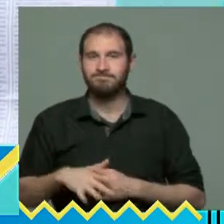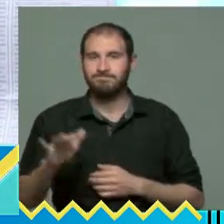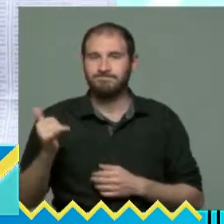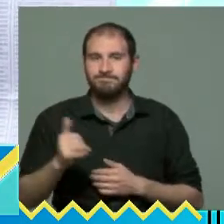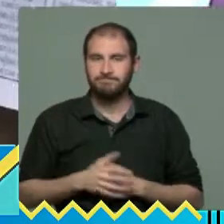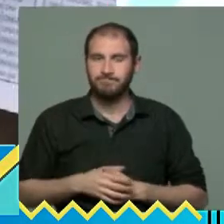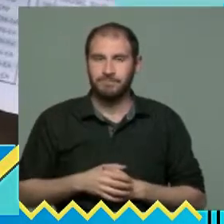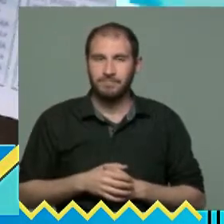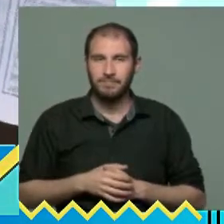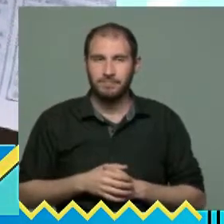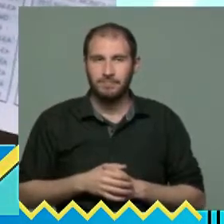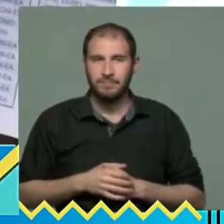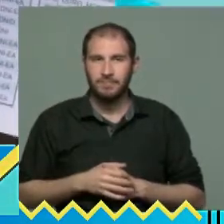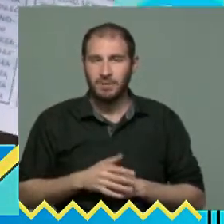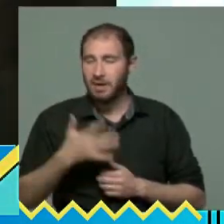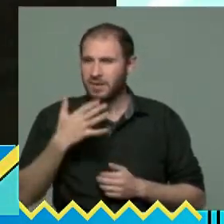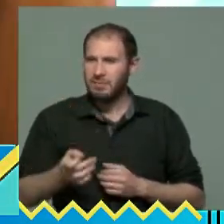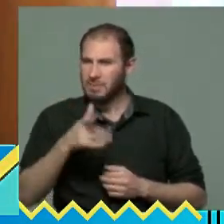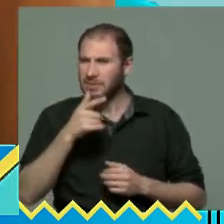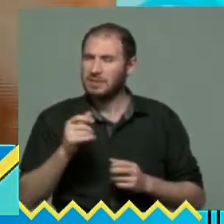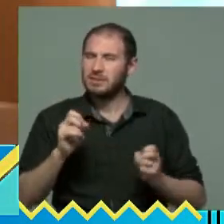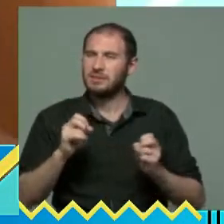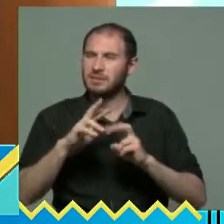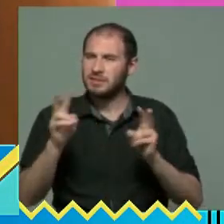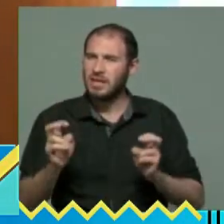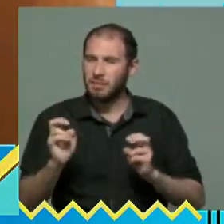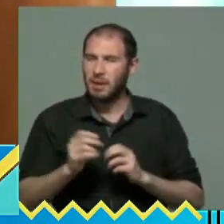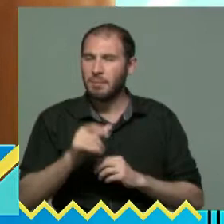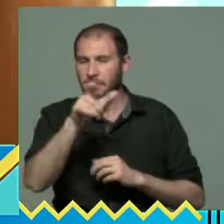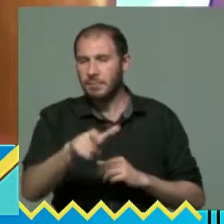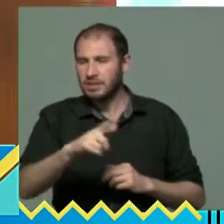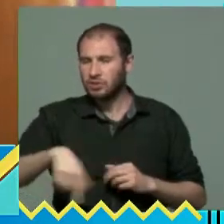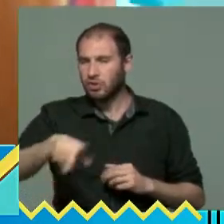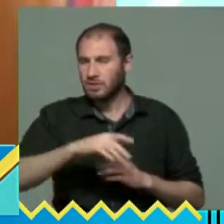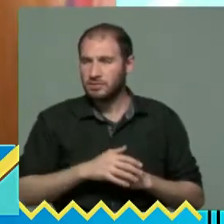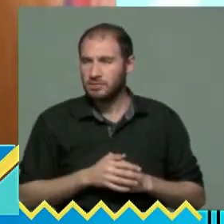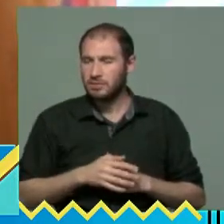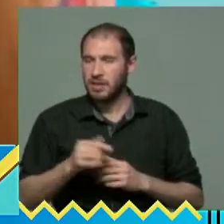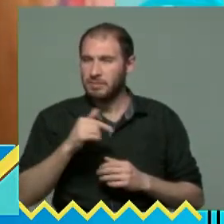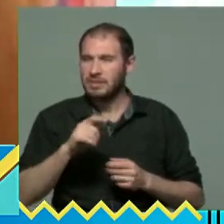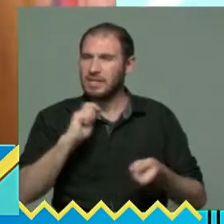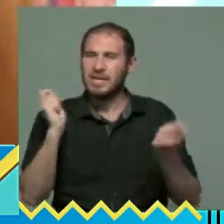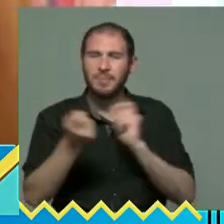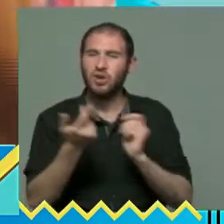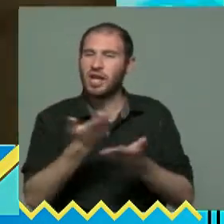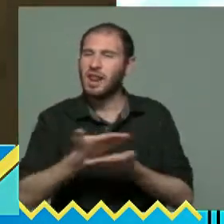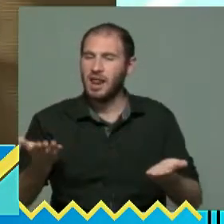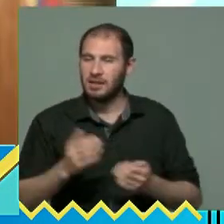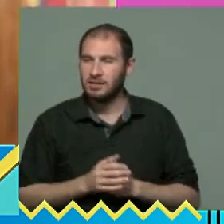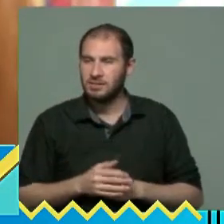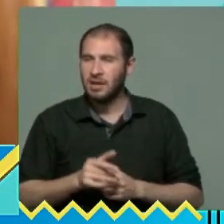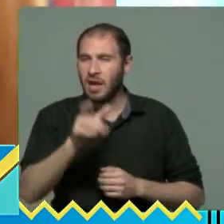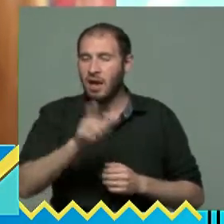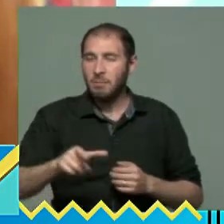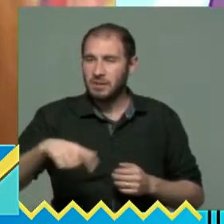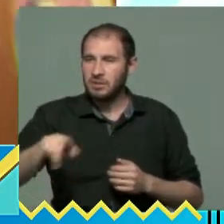verdad que es así. Yo creo que tiene también que ver con que la gente se está produciendo un cambio en general, la gente